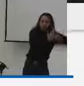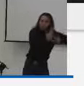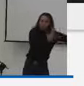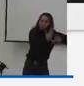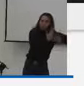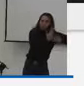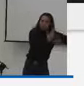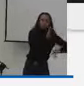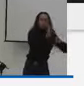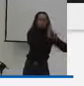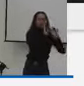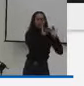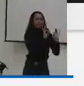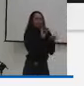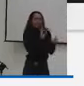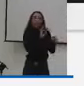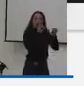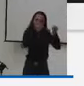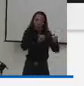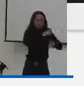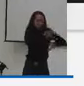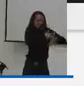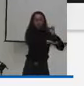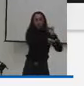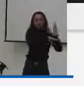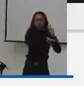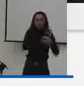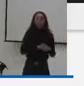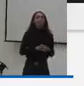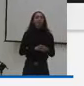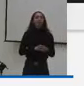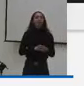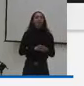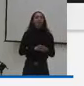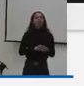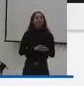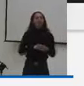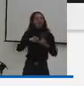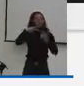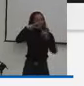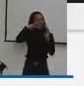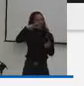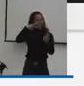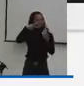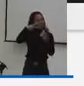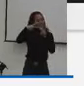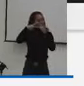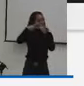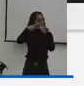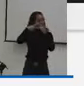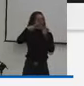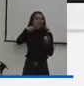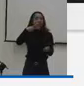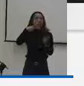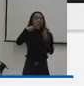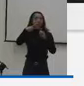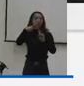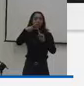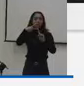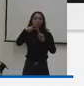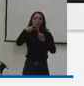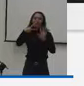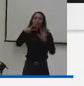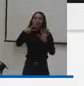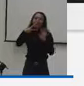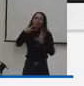vigente que existe en el momento con relación a la segunda pregunta es importante